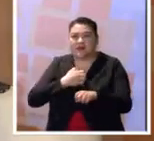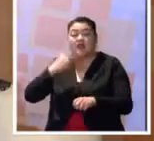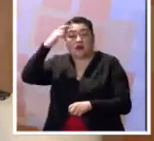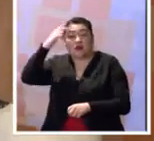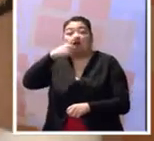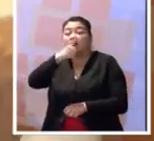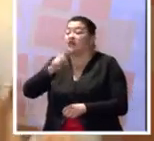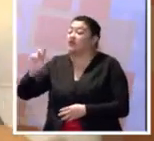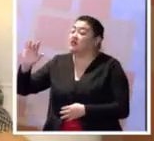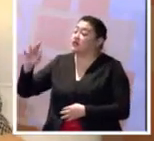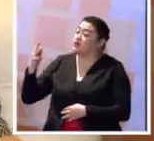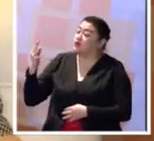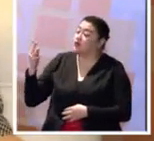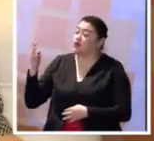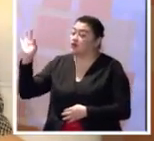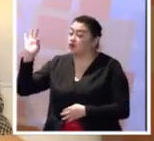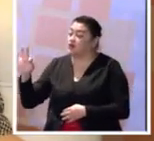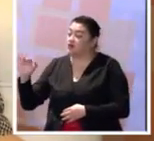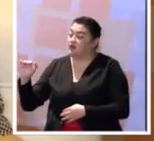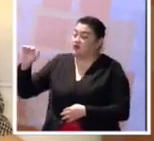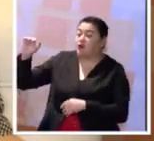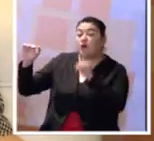un 54%.